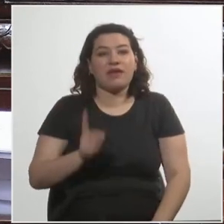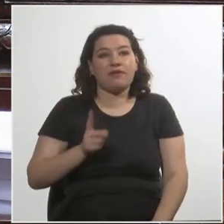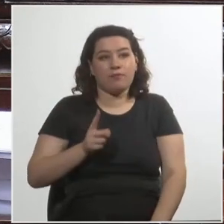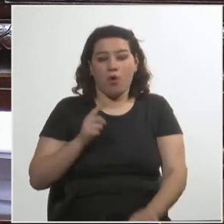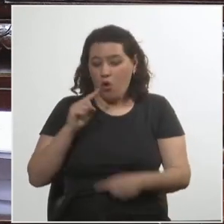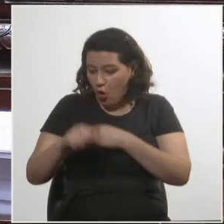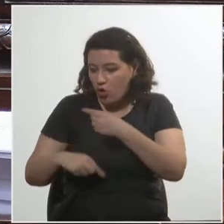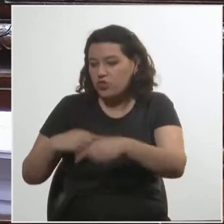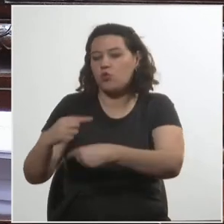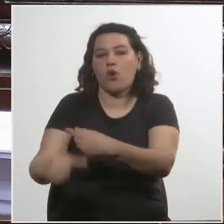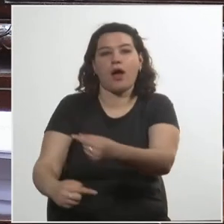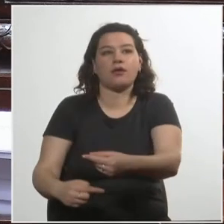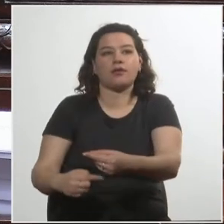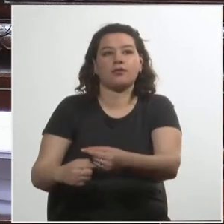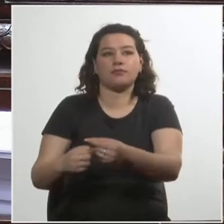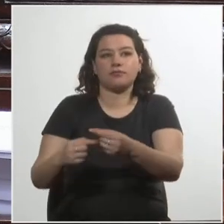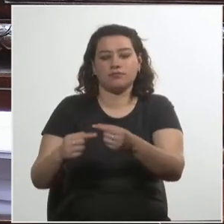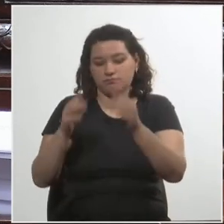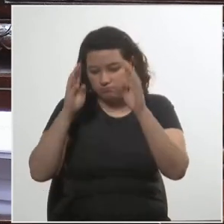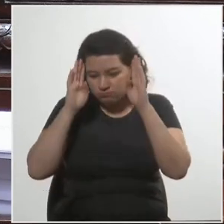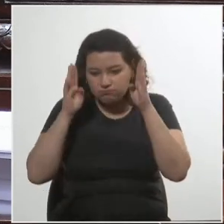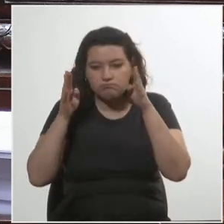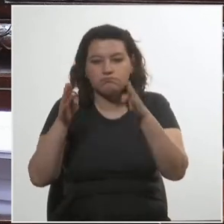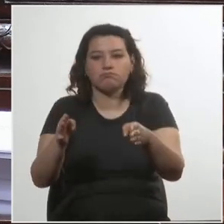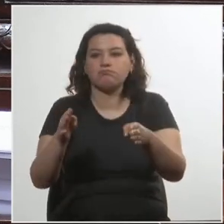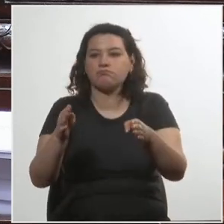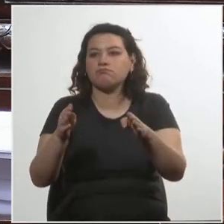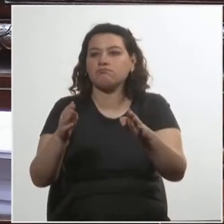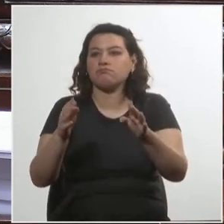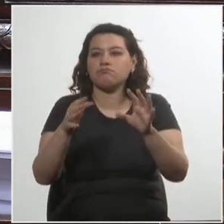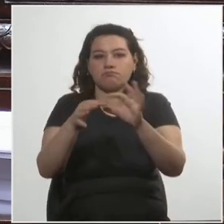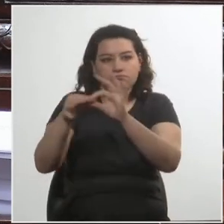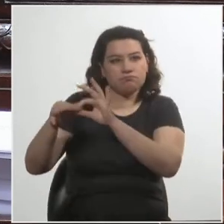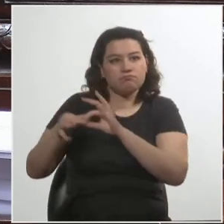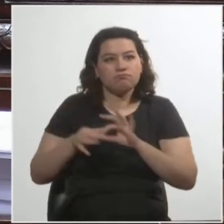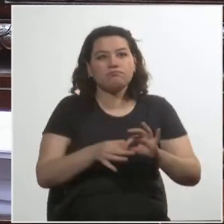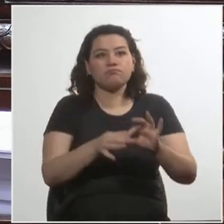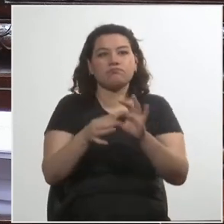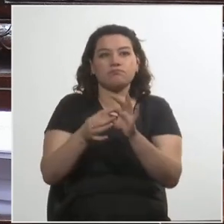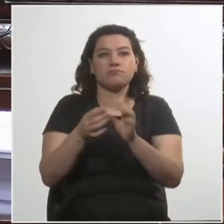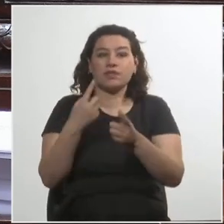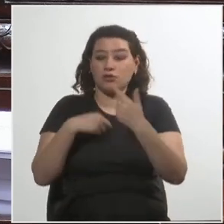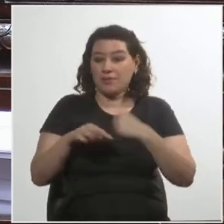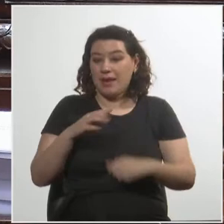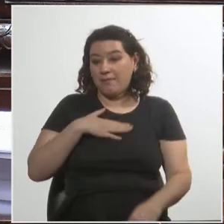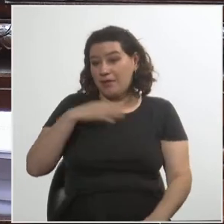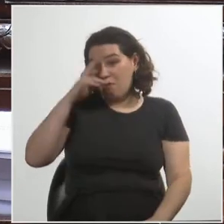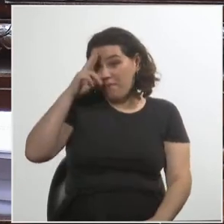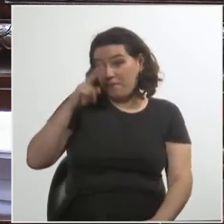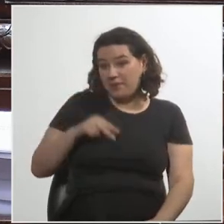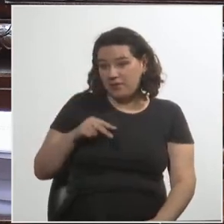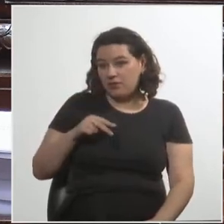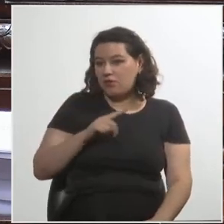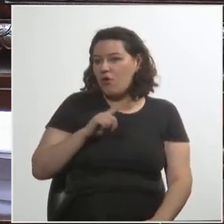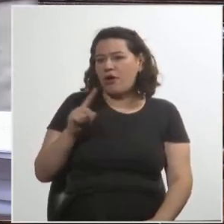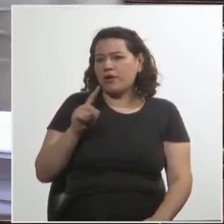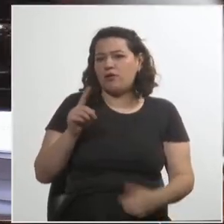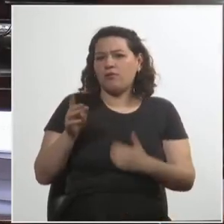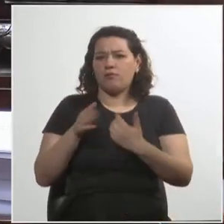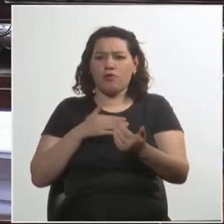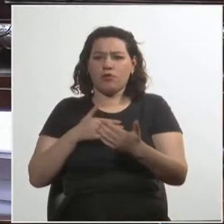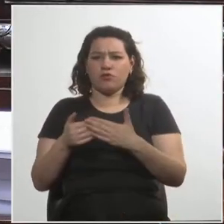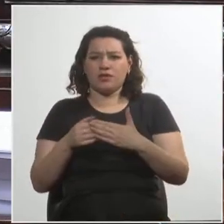continuar en por un camino de encuentros entonces para mí no es una limitante el año